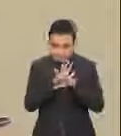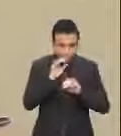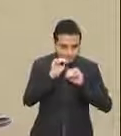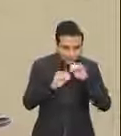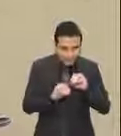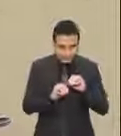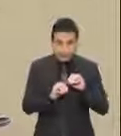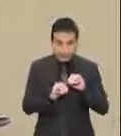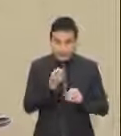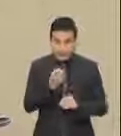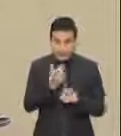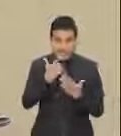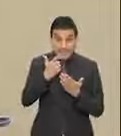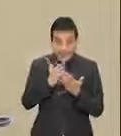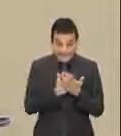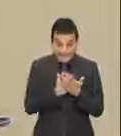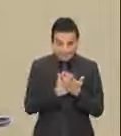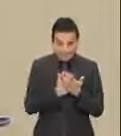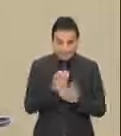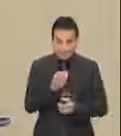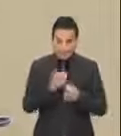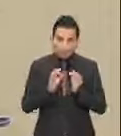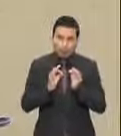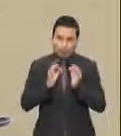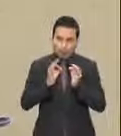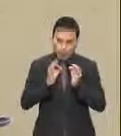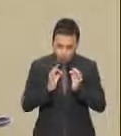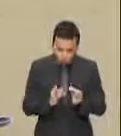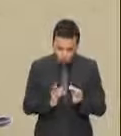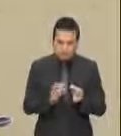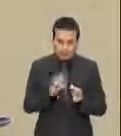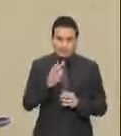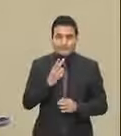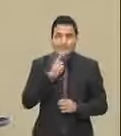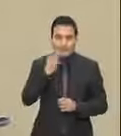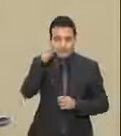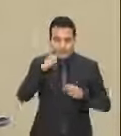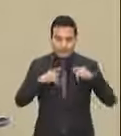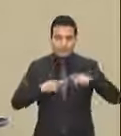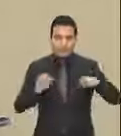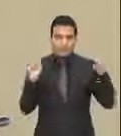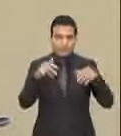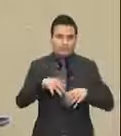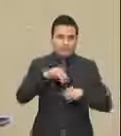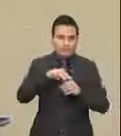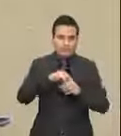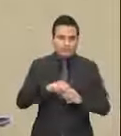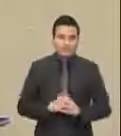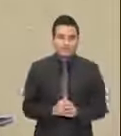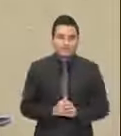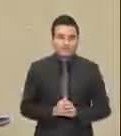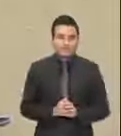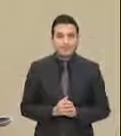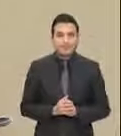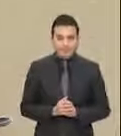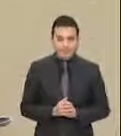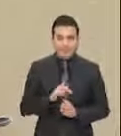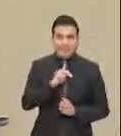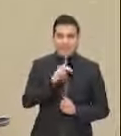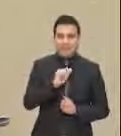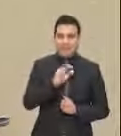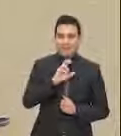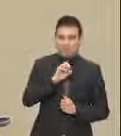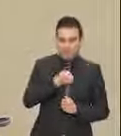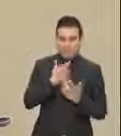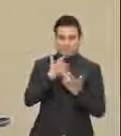consolida la cadena de confianza que sustenta las elecciones en nuestro país no es una casualidad que el padrón electoral sea la